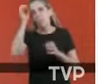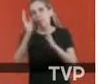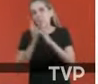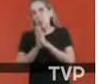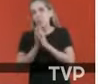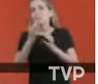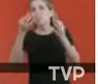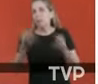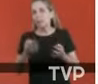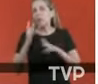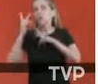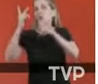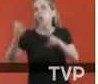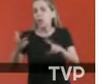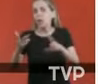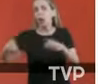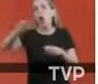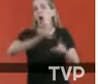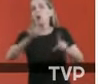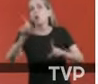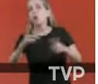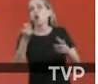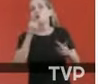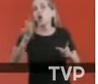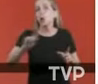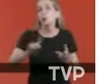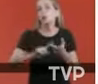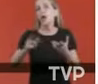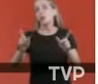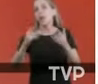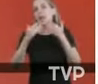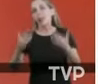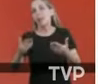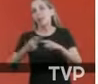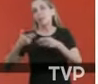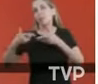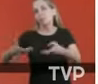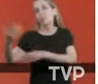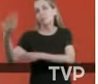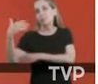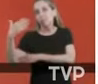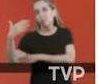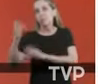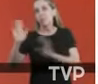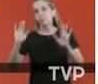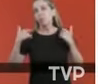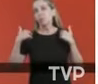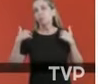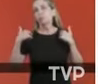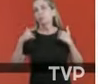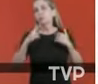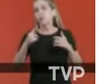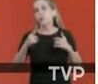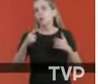si la verdad es incómoda, si molesto, agradezco que me haya conseguido el uso de la palabra y quiero expresar que no